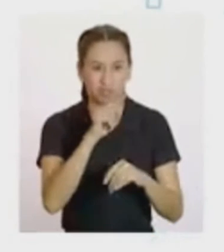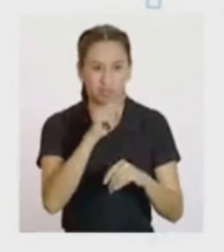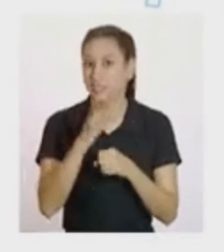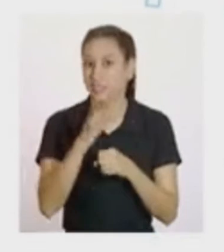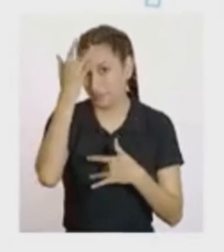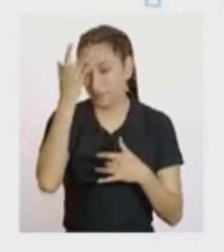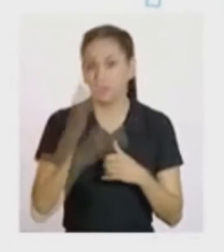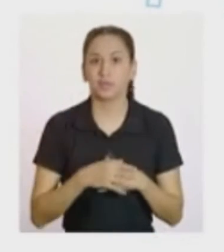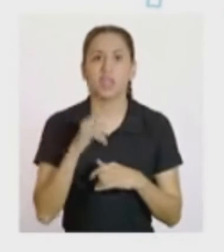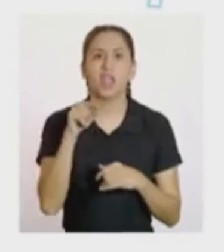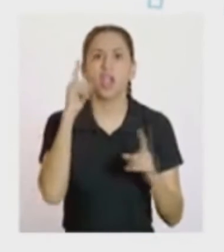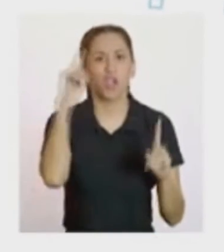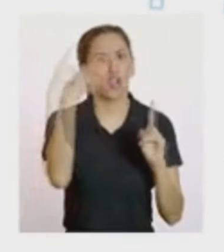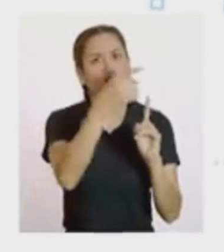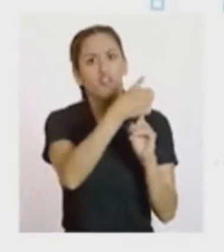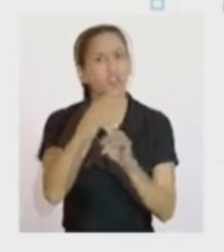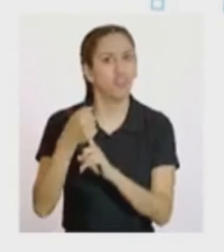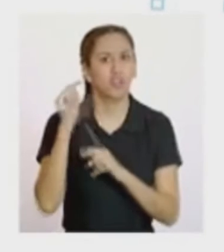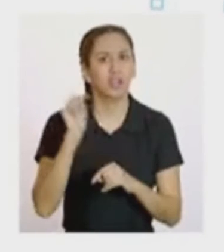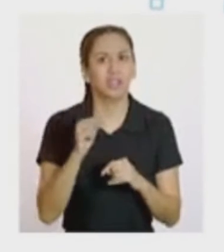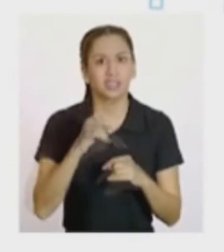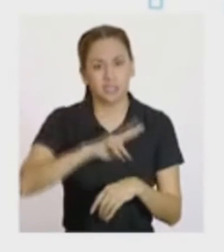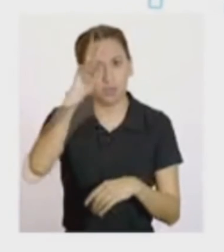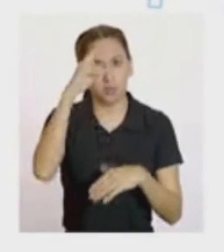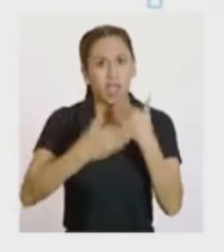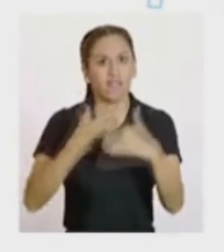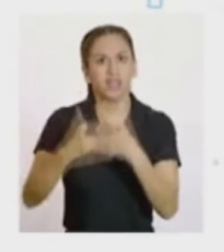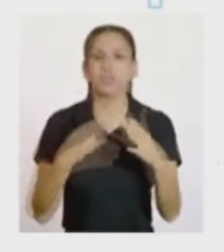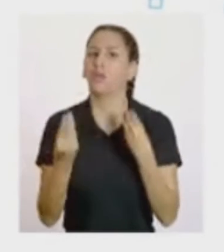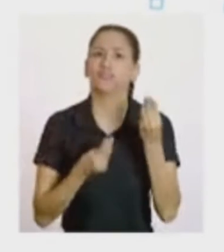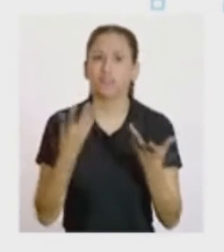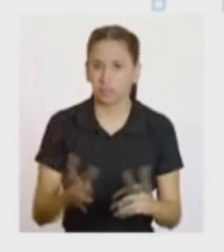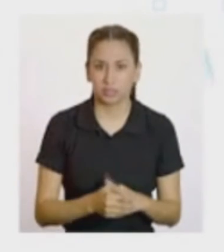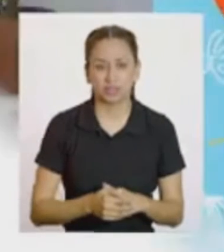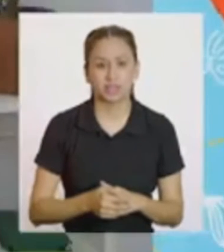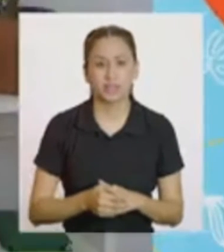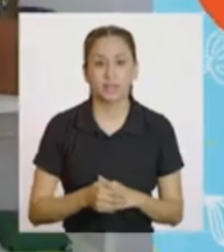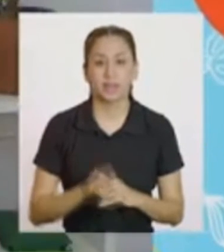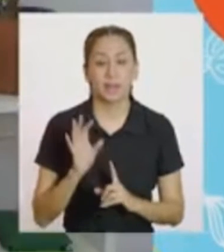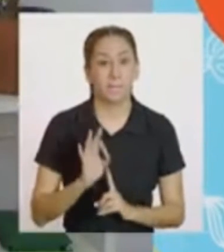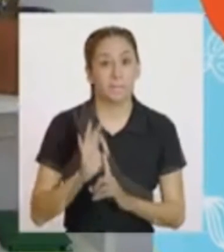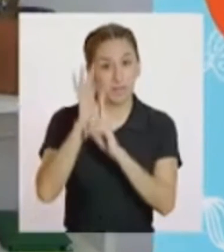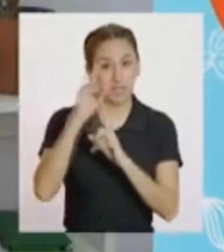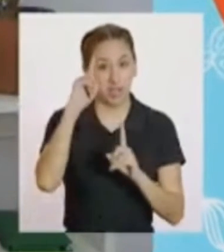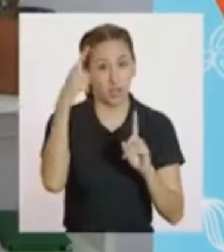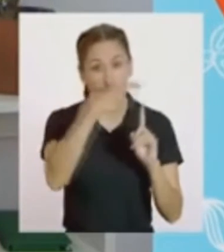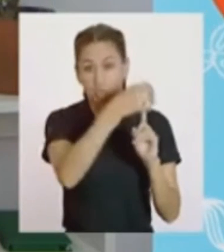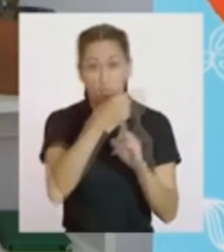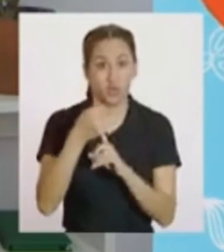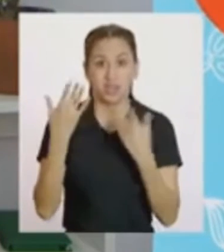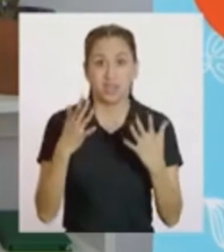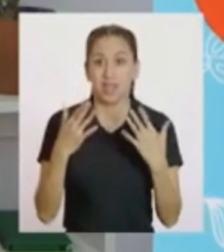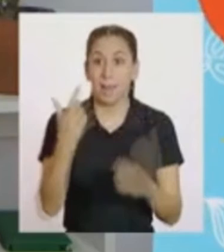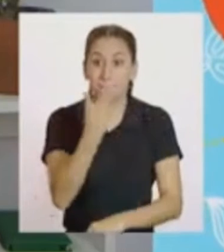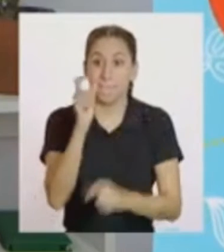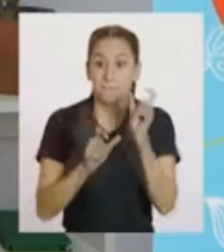¿Qué logros hemos tenido en este proceso a lo largo de nuestro país? El principal logro es